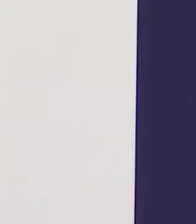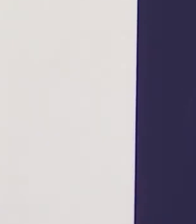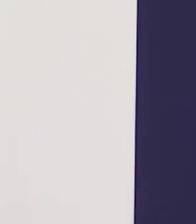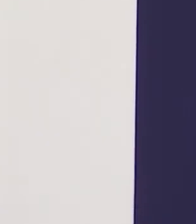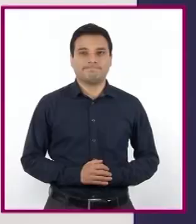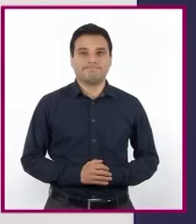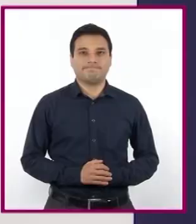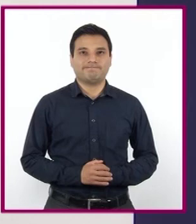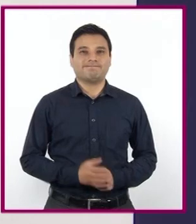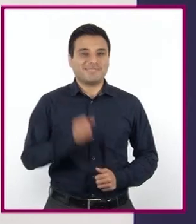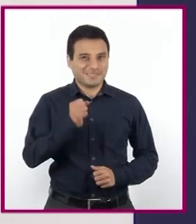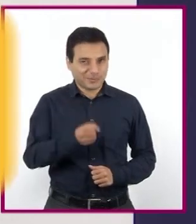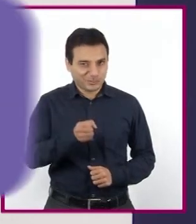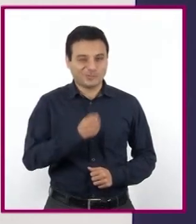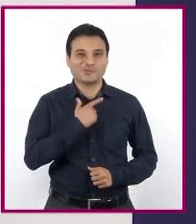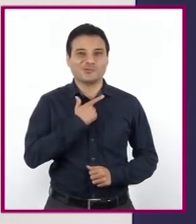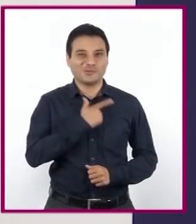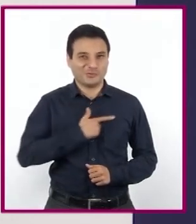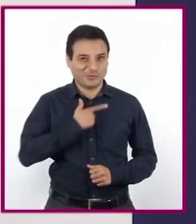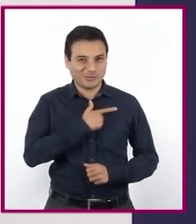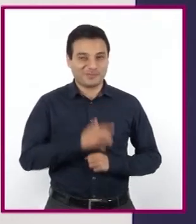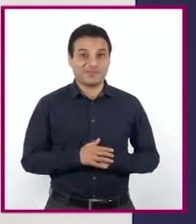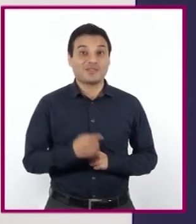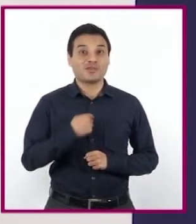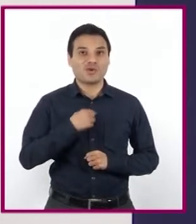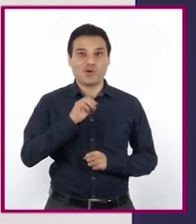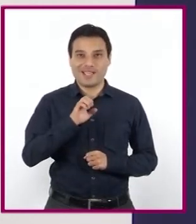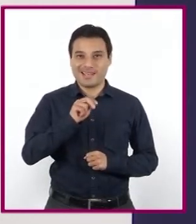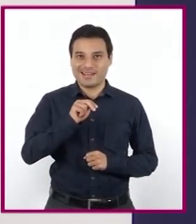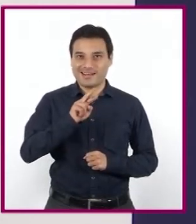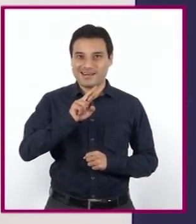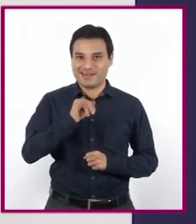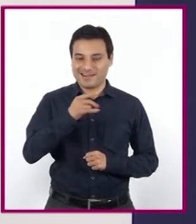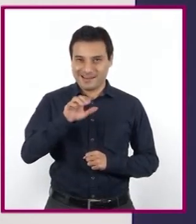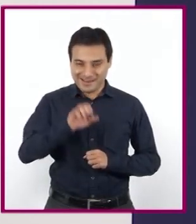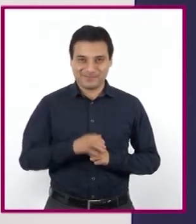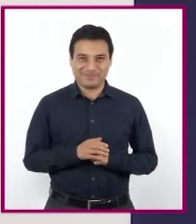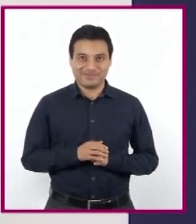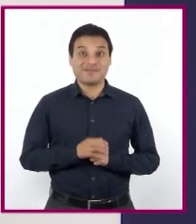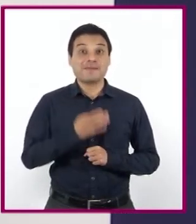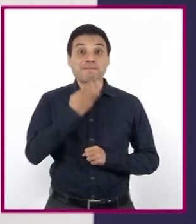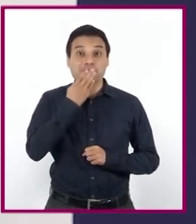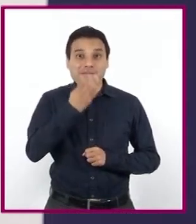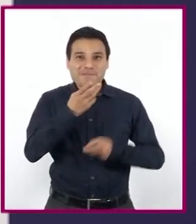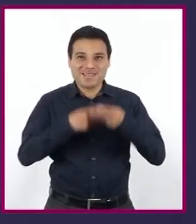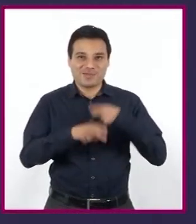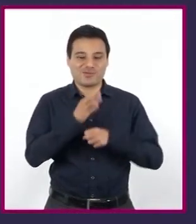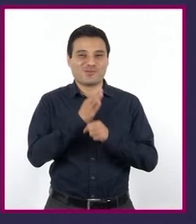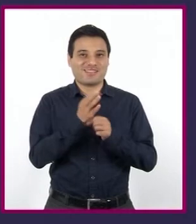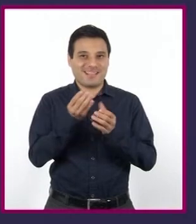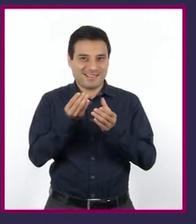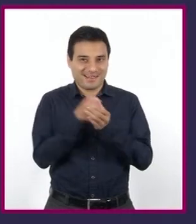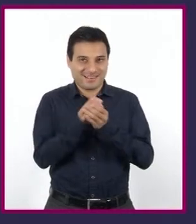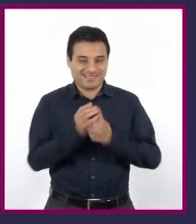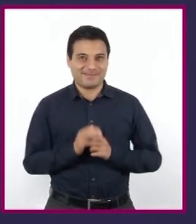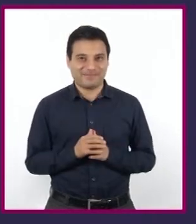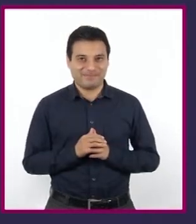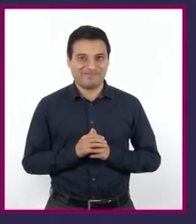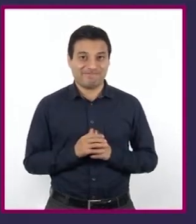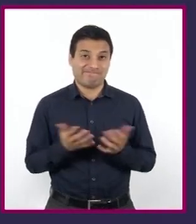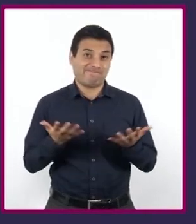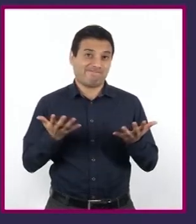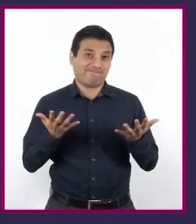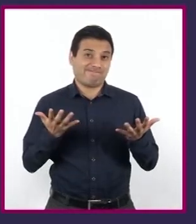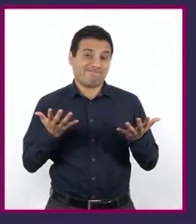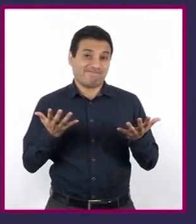Les saludo con mucho gusto, jóvenes. Soy Enrique Rodal y les doy la más cordial bienvenida a esta sesión a través de